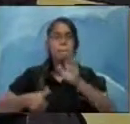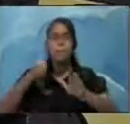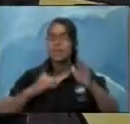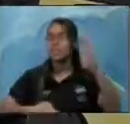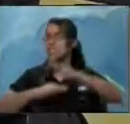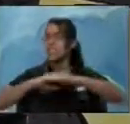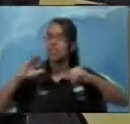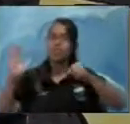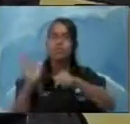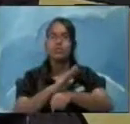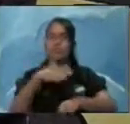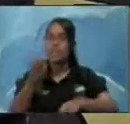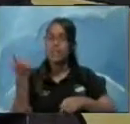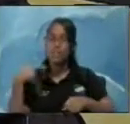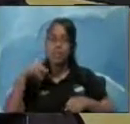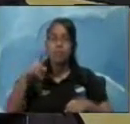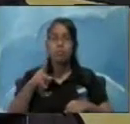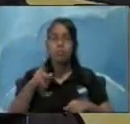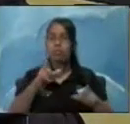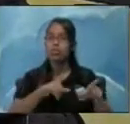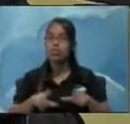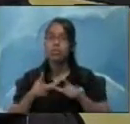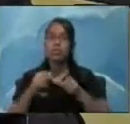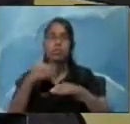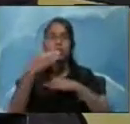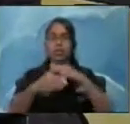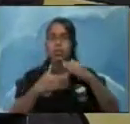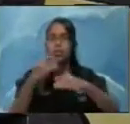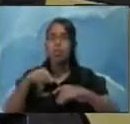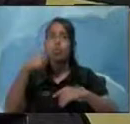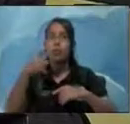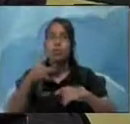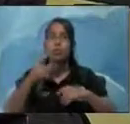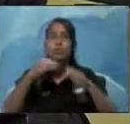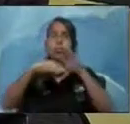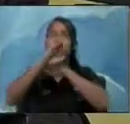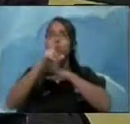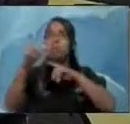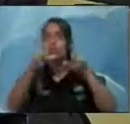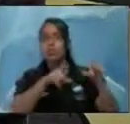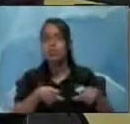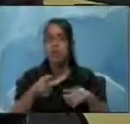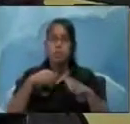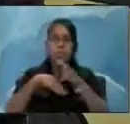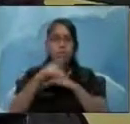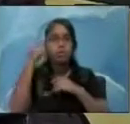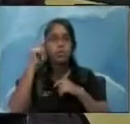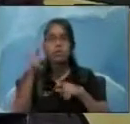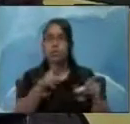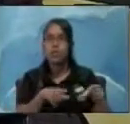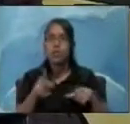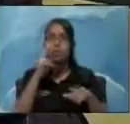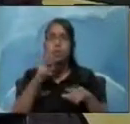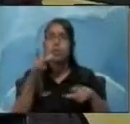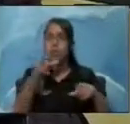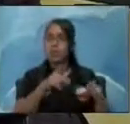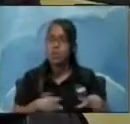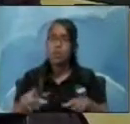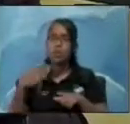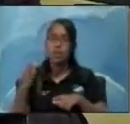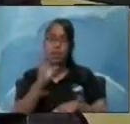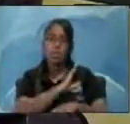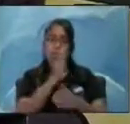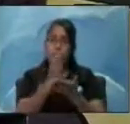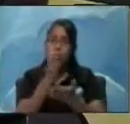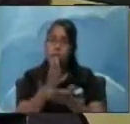Gloria que tenemos en el programa tras las huellas del mesías cuando subimos a esa azotea pasamos por allí vemos ese lugar que todavía